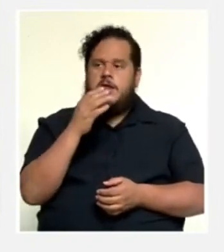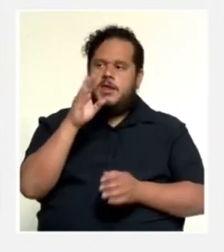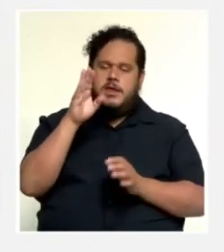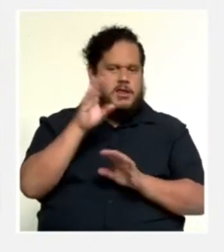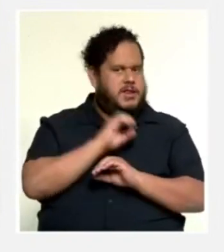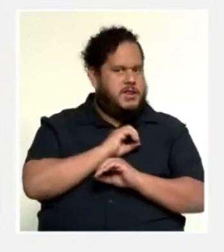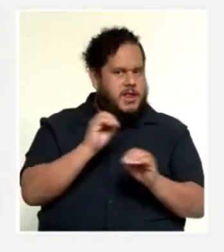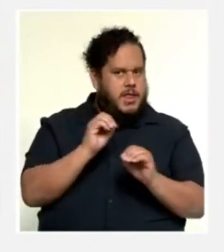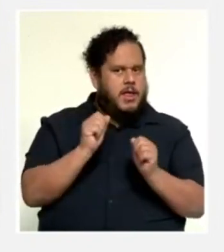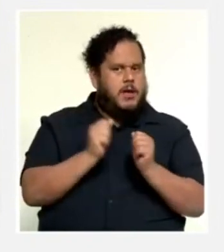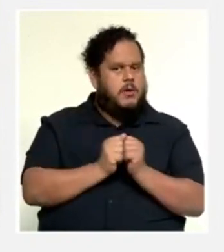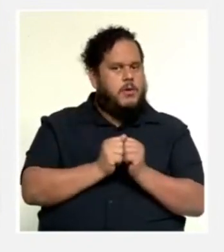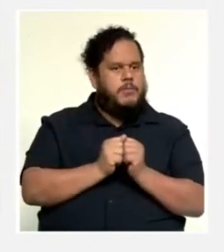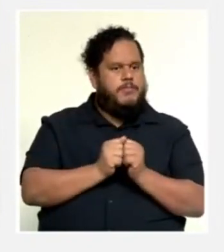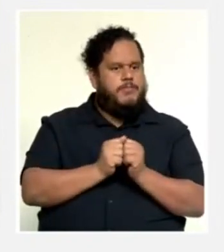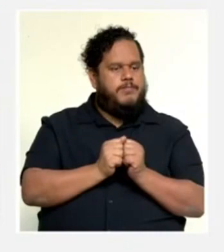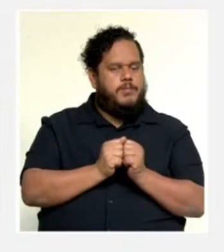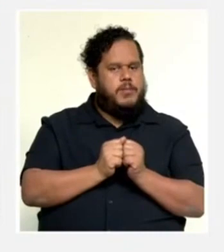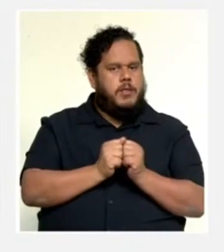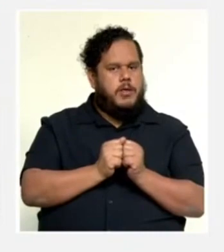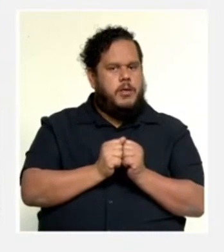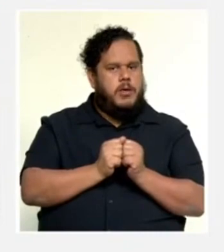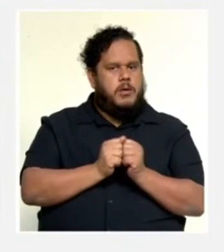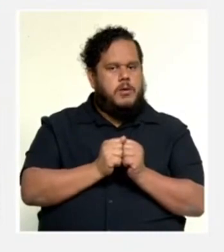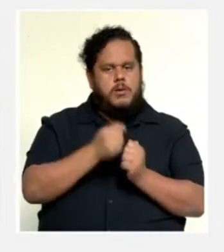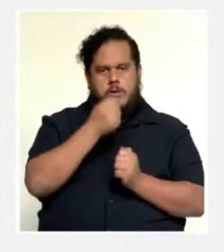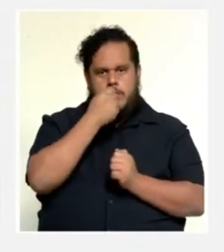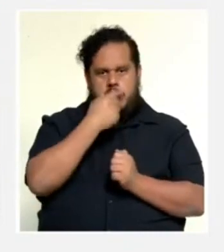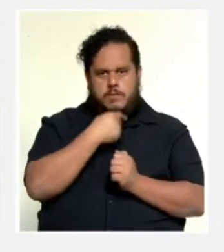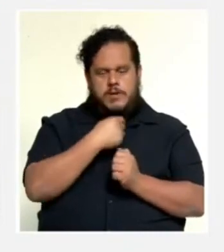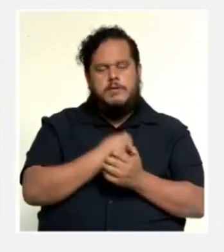menos con don José María Villalta.